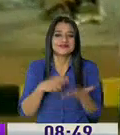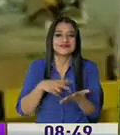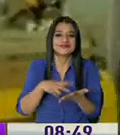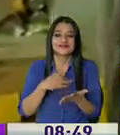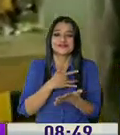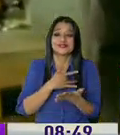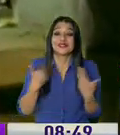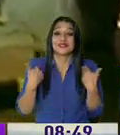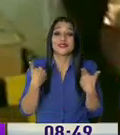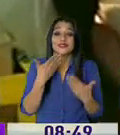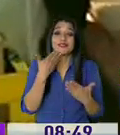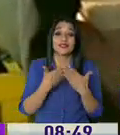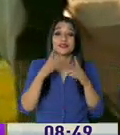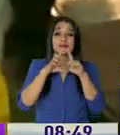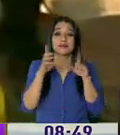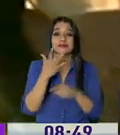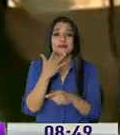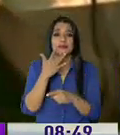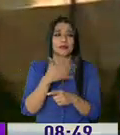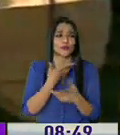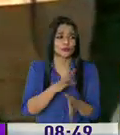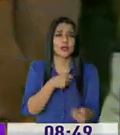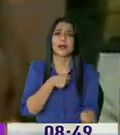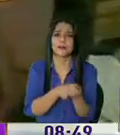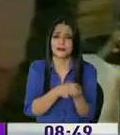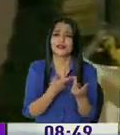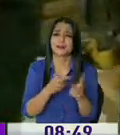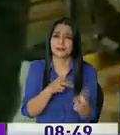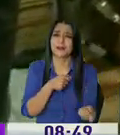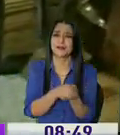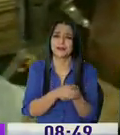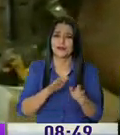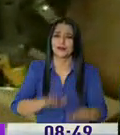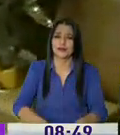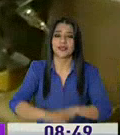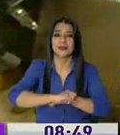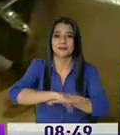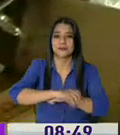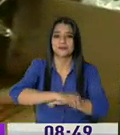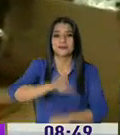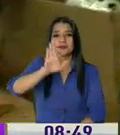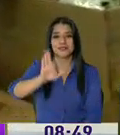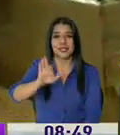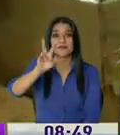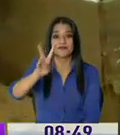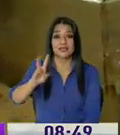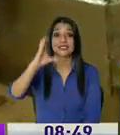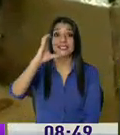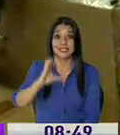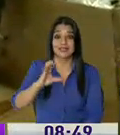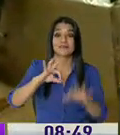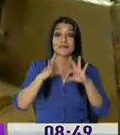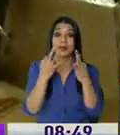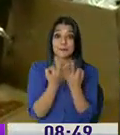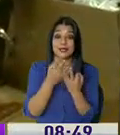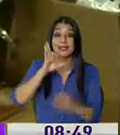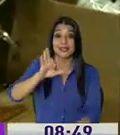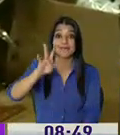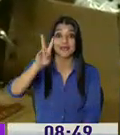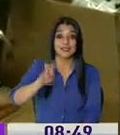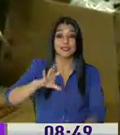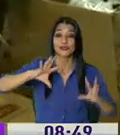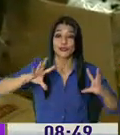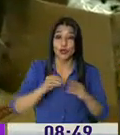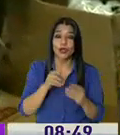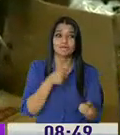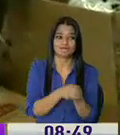agradecidos con Corporación Favorita por sumar su esfuerzo, su contingente a esta campaña que quienes conformamos la familia de Televicentro llevamos